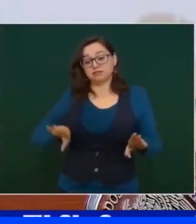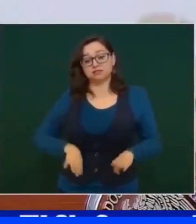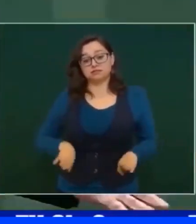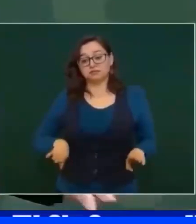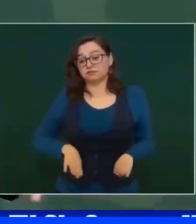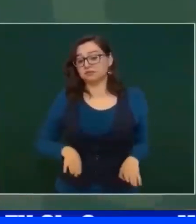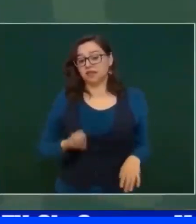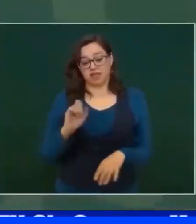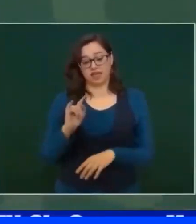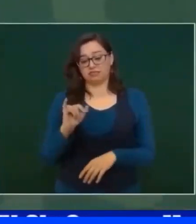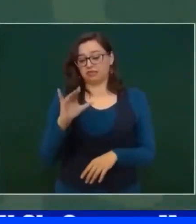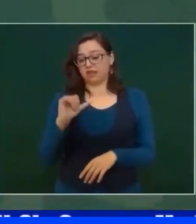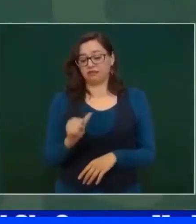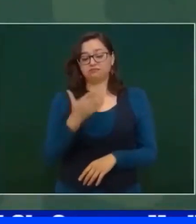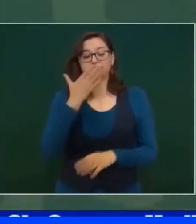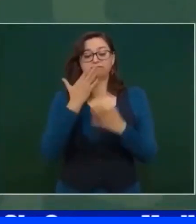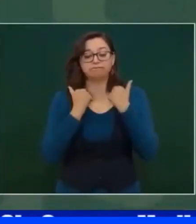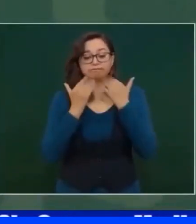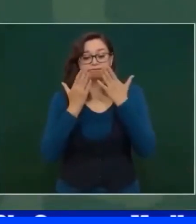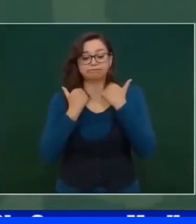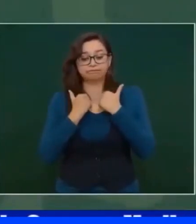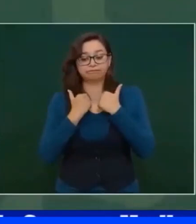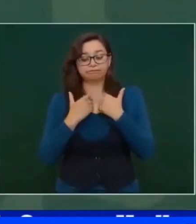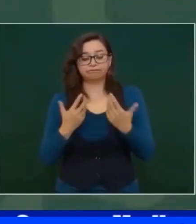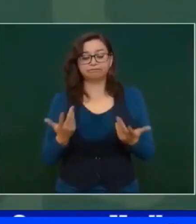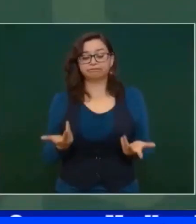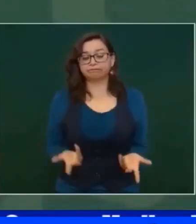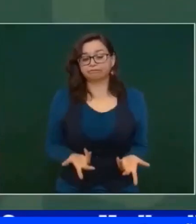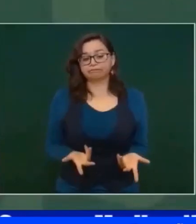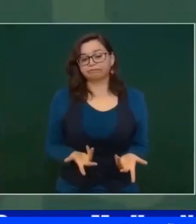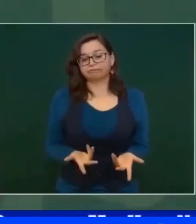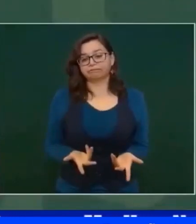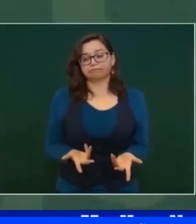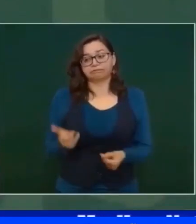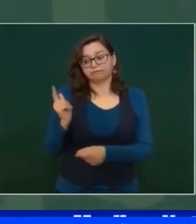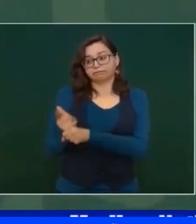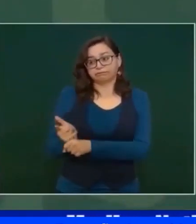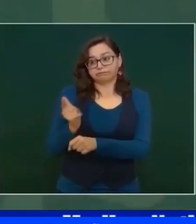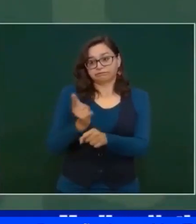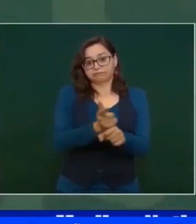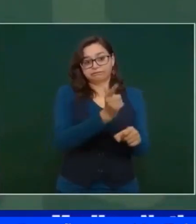Pues eso ya lo sabemos.